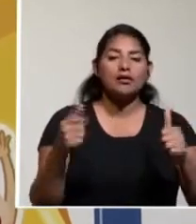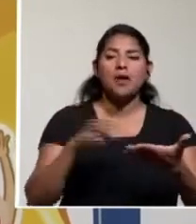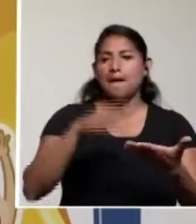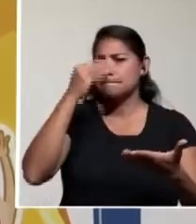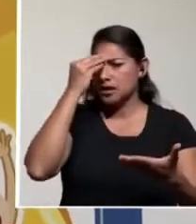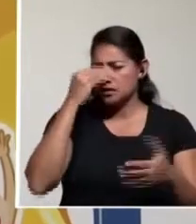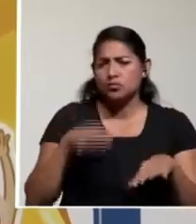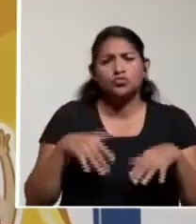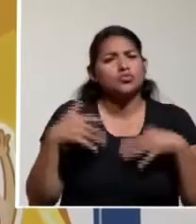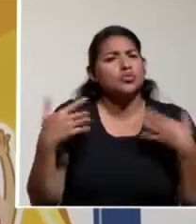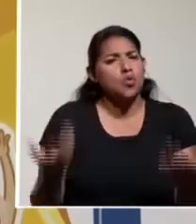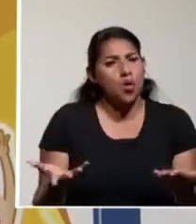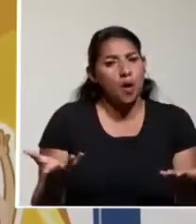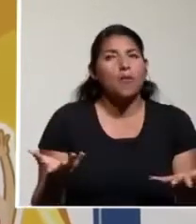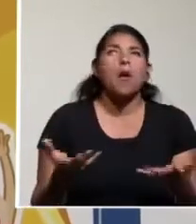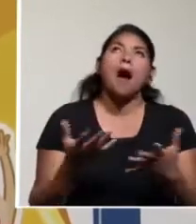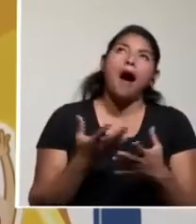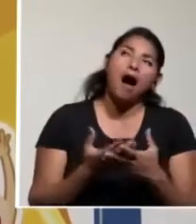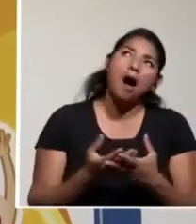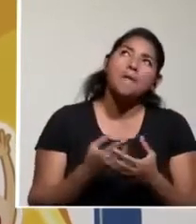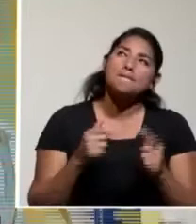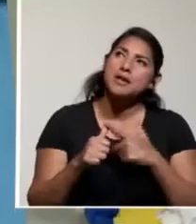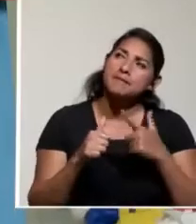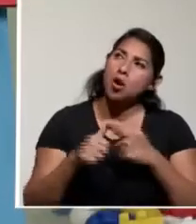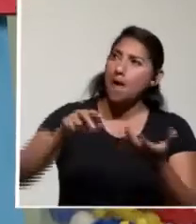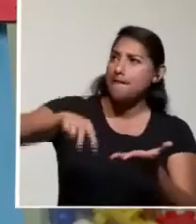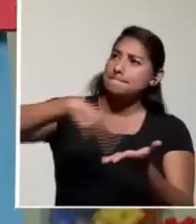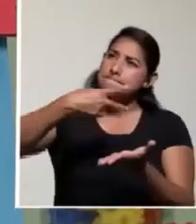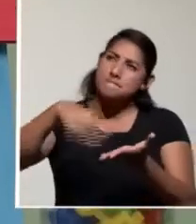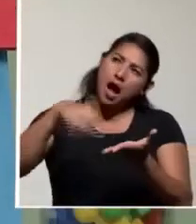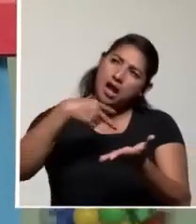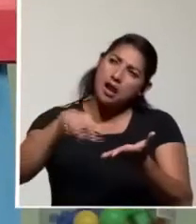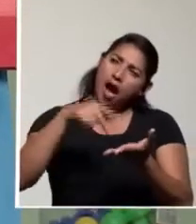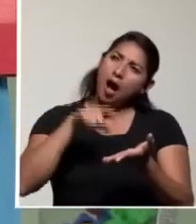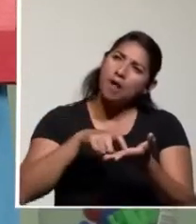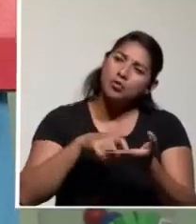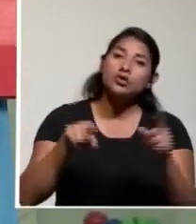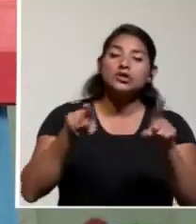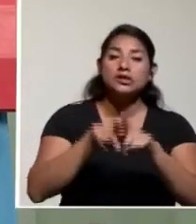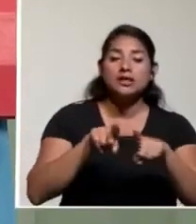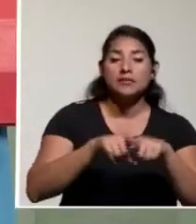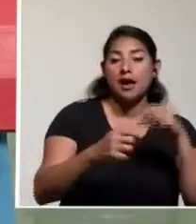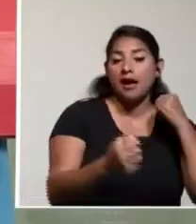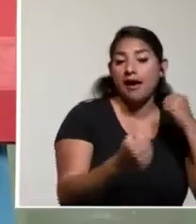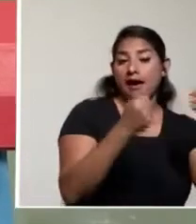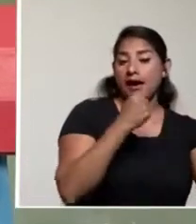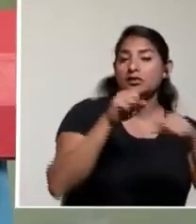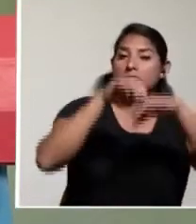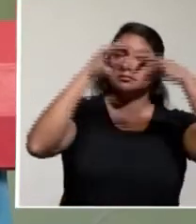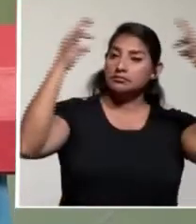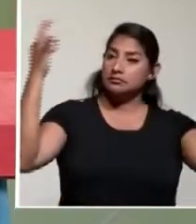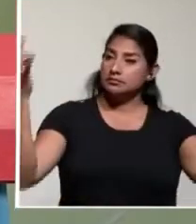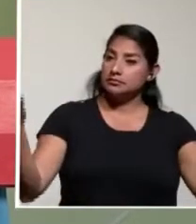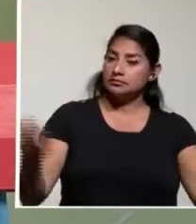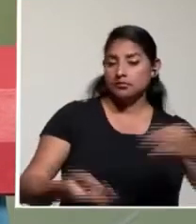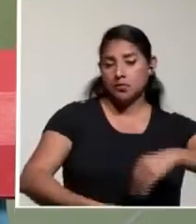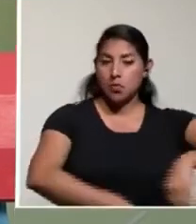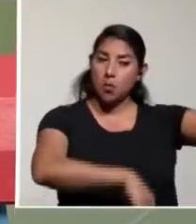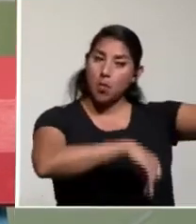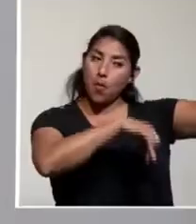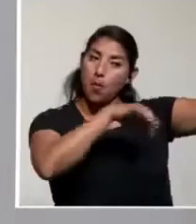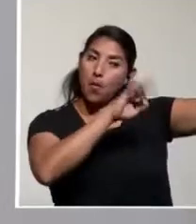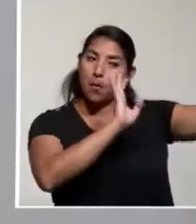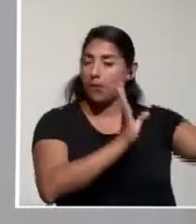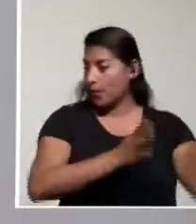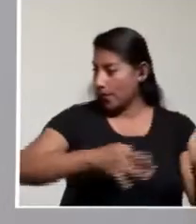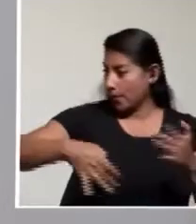aprendí? Bueno. Bailando, qué manía, Carla. Ahora con estos ejercicios también de yoga, cuando Lucy se movía también, ajá,